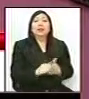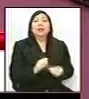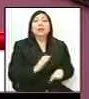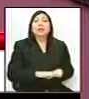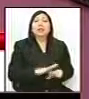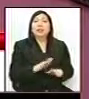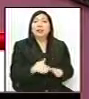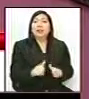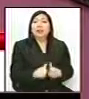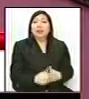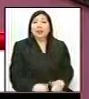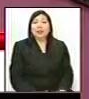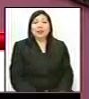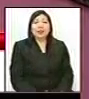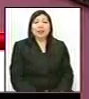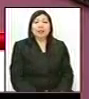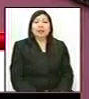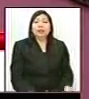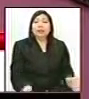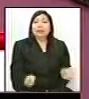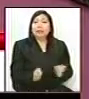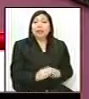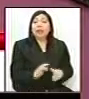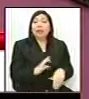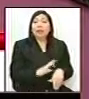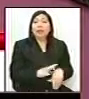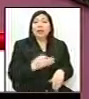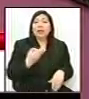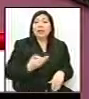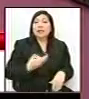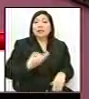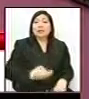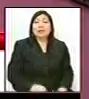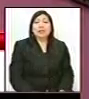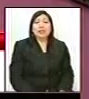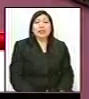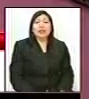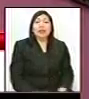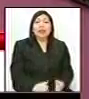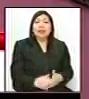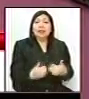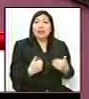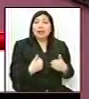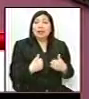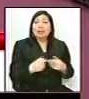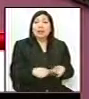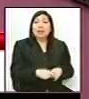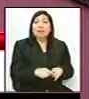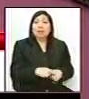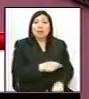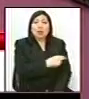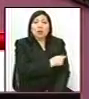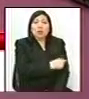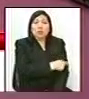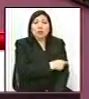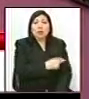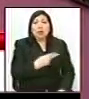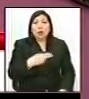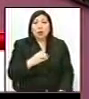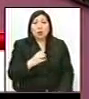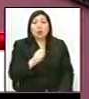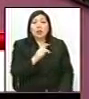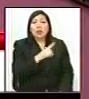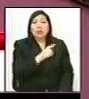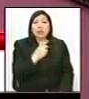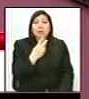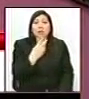todo en el sector médicos, especialistas. Y tenemos también el Hospital de Huanta, que cuesta